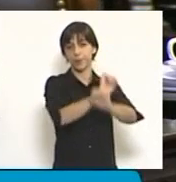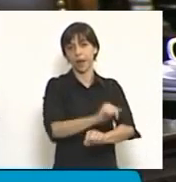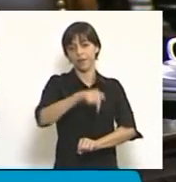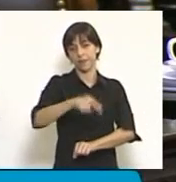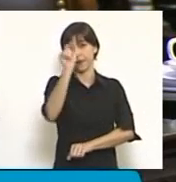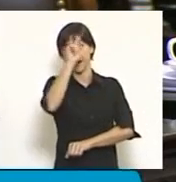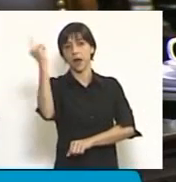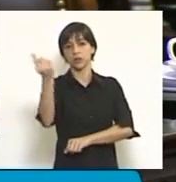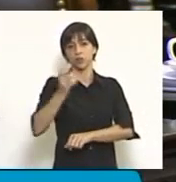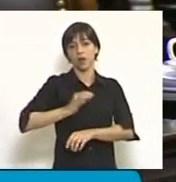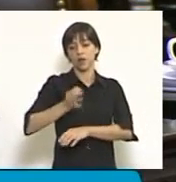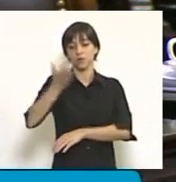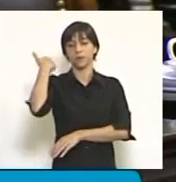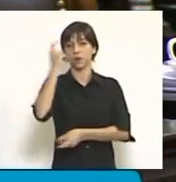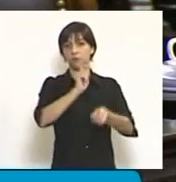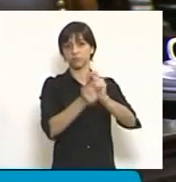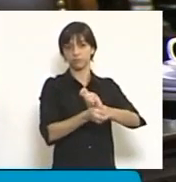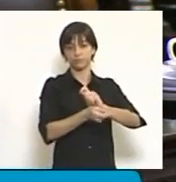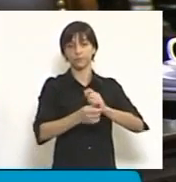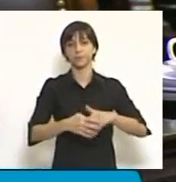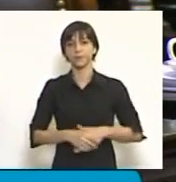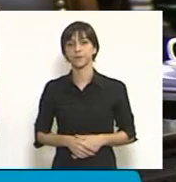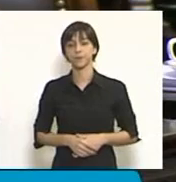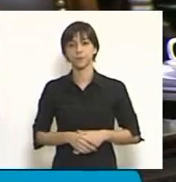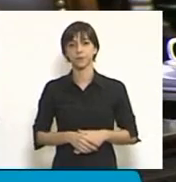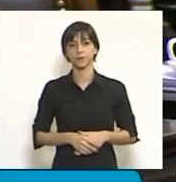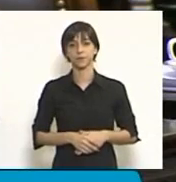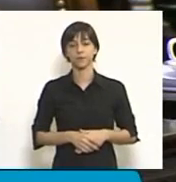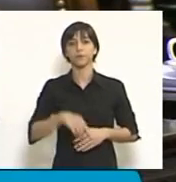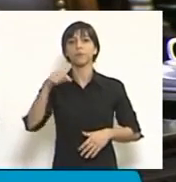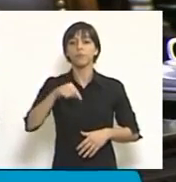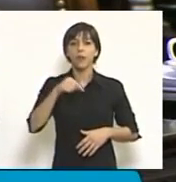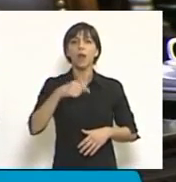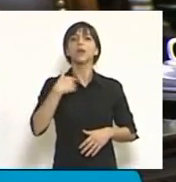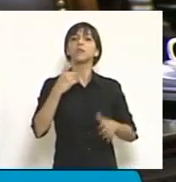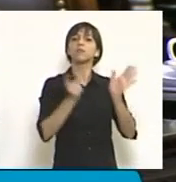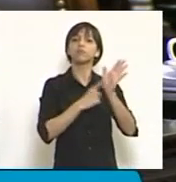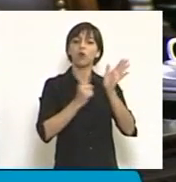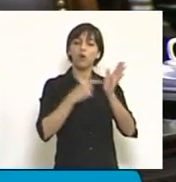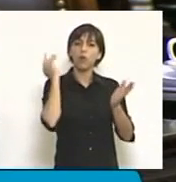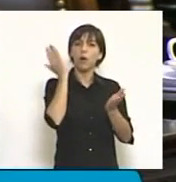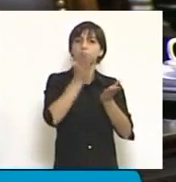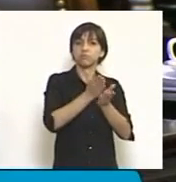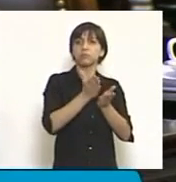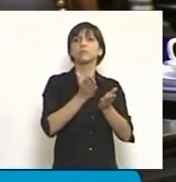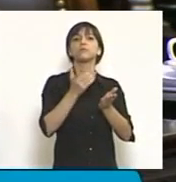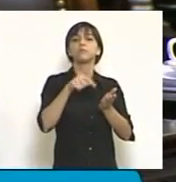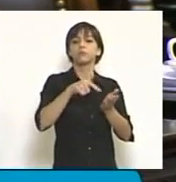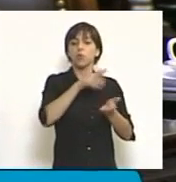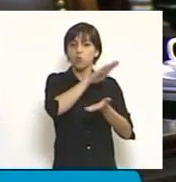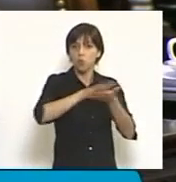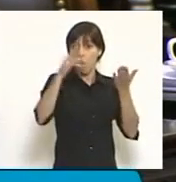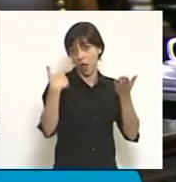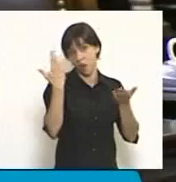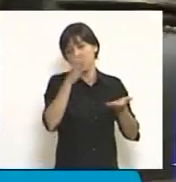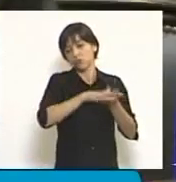Nación modificado el año pasado. La sanción de un nuevo Código Procesal Penal de la Nación